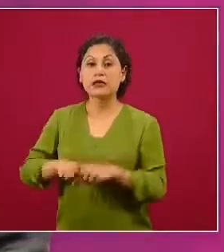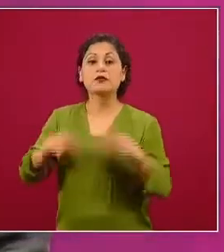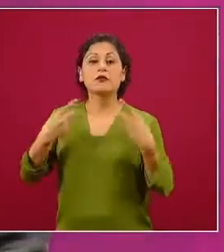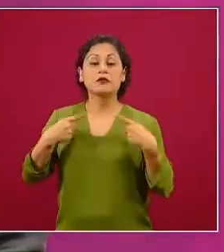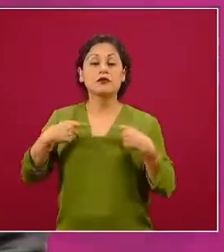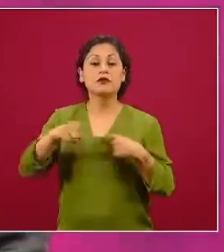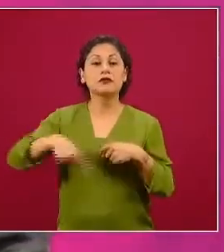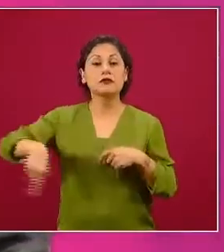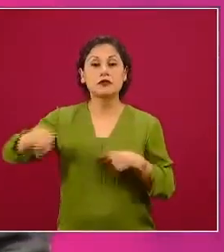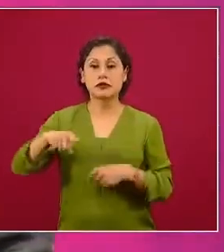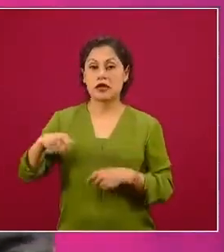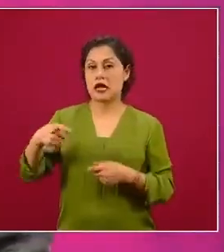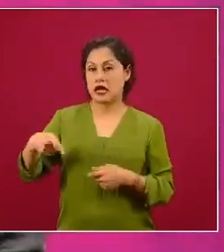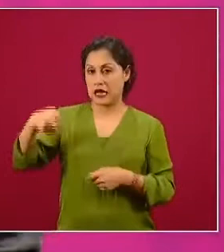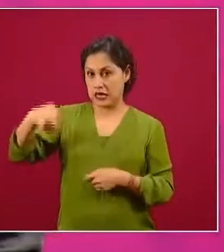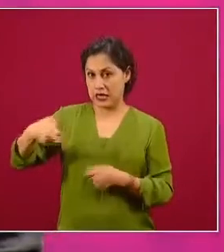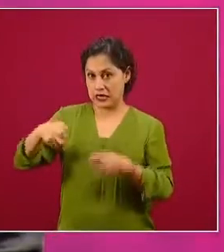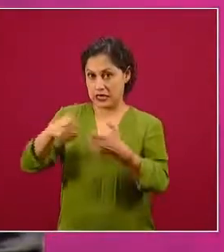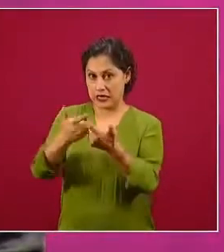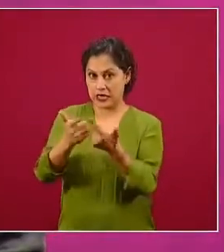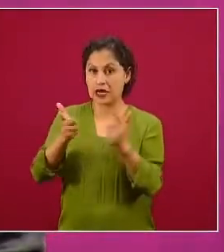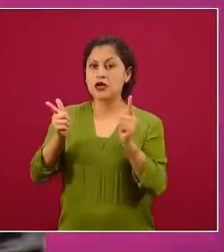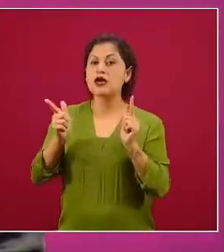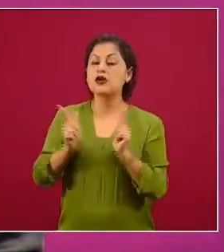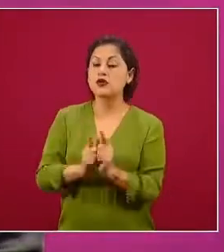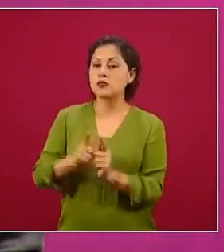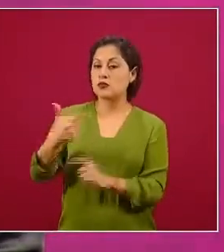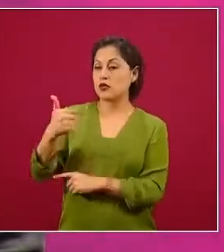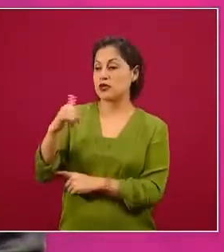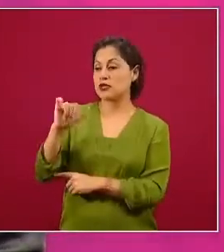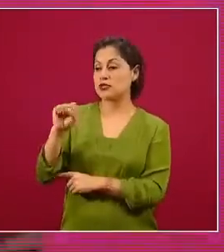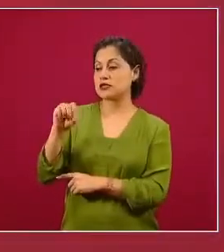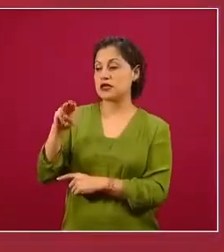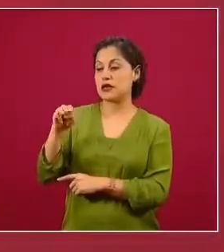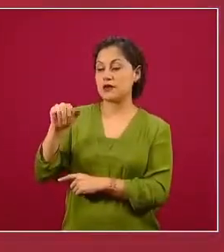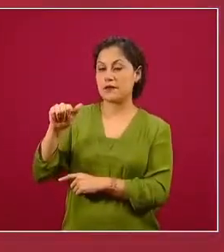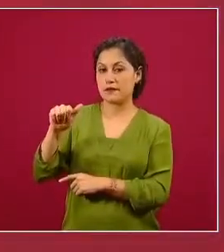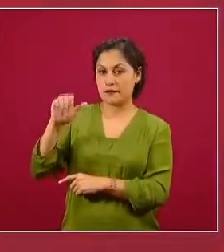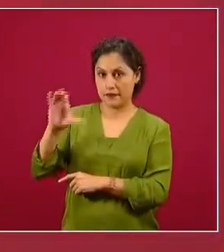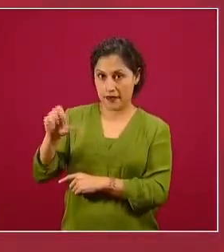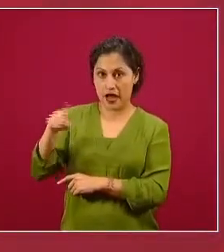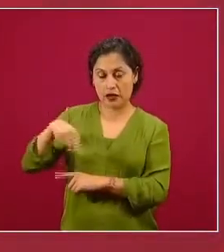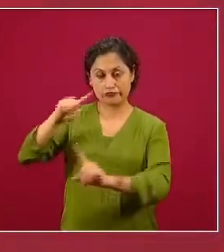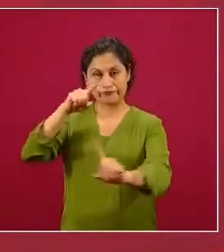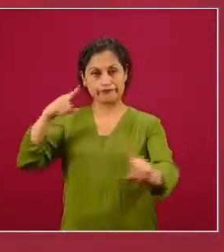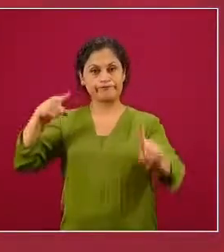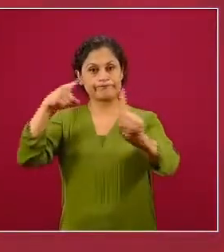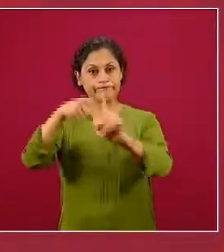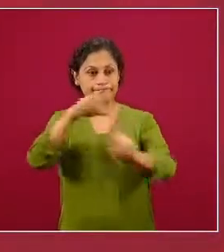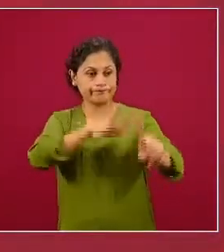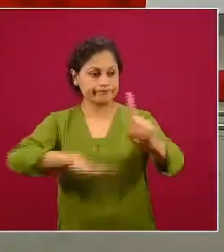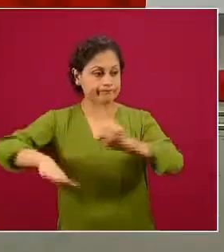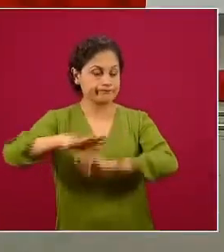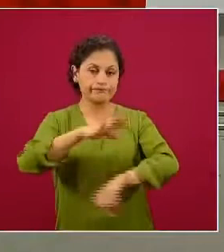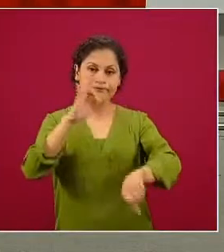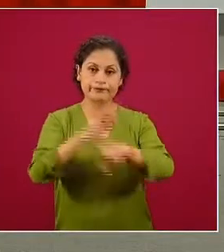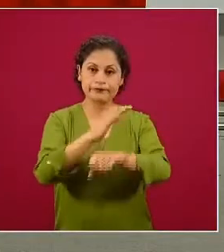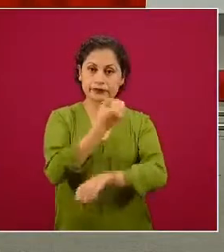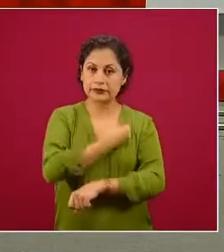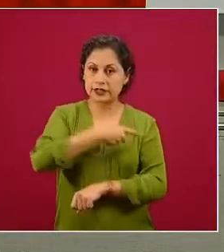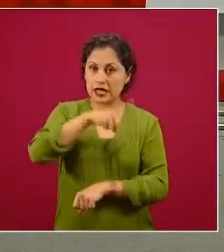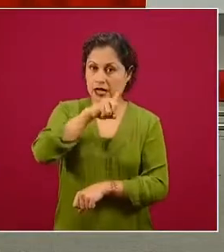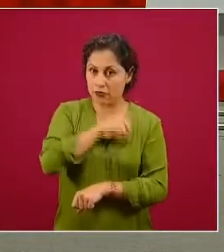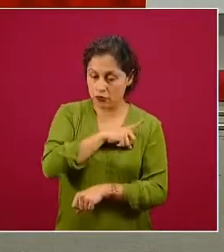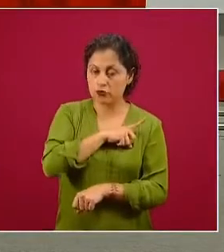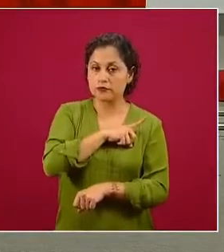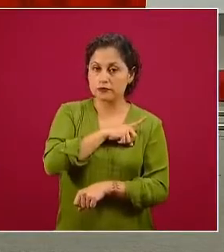llama GISAMAC, Grupo Intersectorial de Salud, Alimentación, Medio Ambiente y Competitividad, que integra varias secretarías